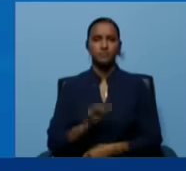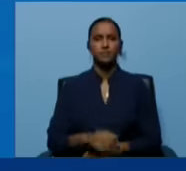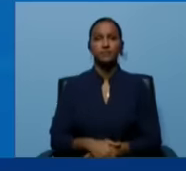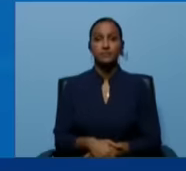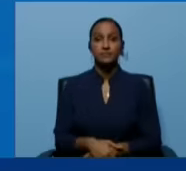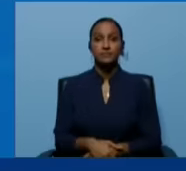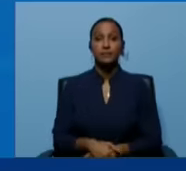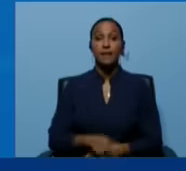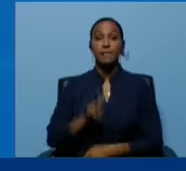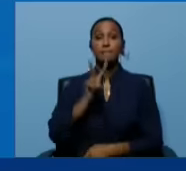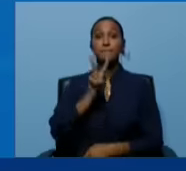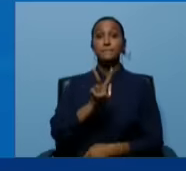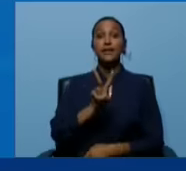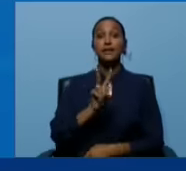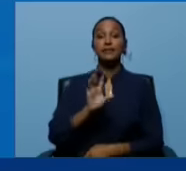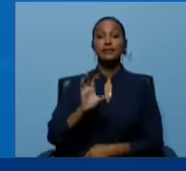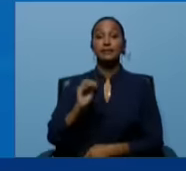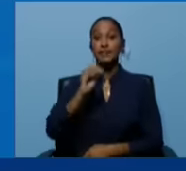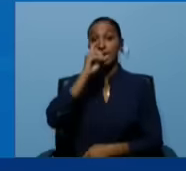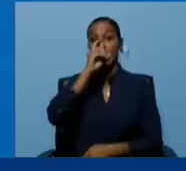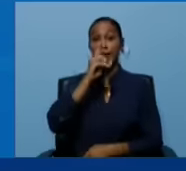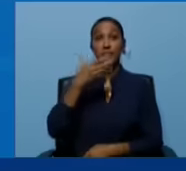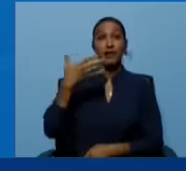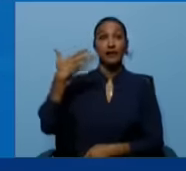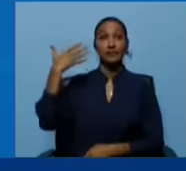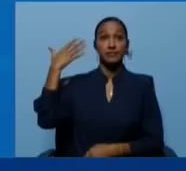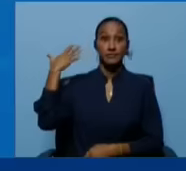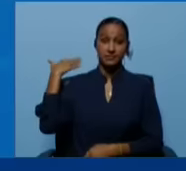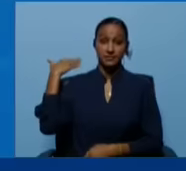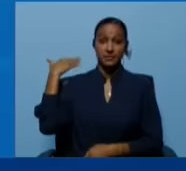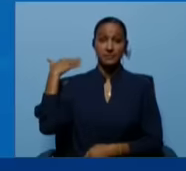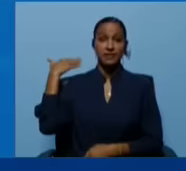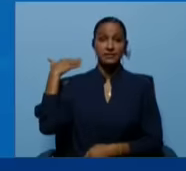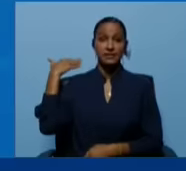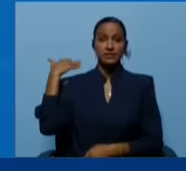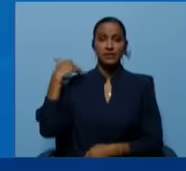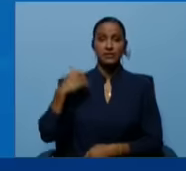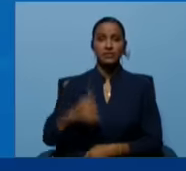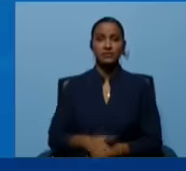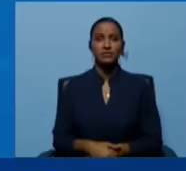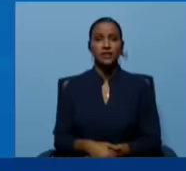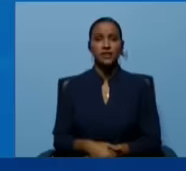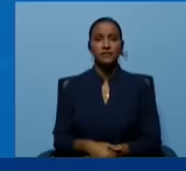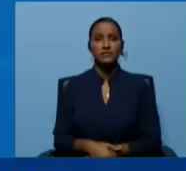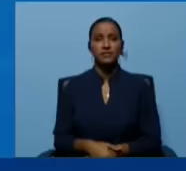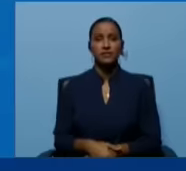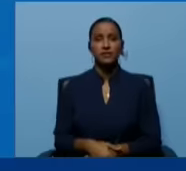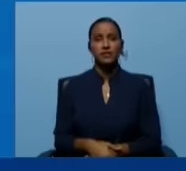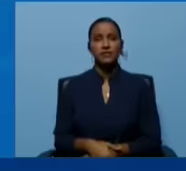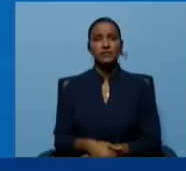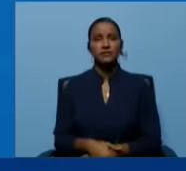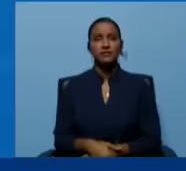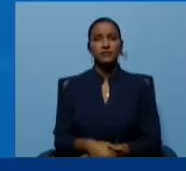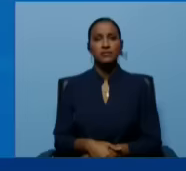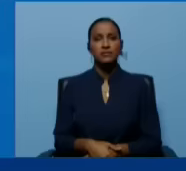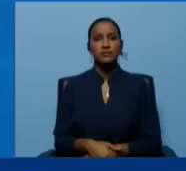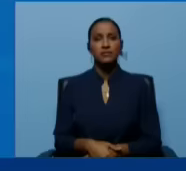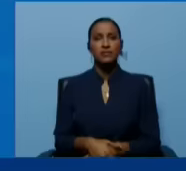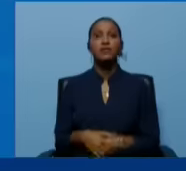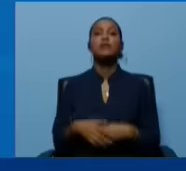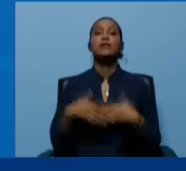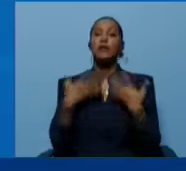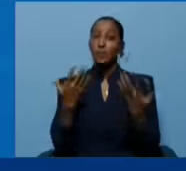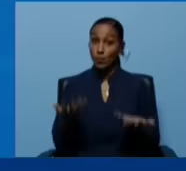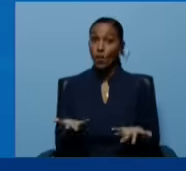2004, 20 años antes. ¿Cuántas veces han ensayado este tipo de golpes de Estado? Por eso es